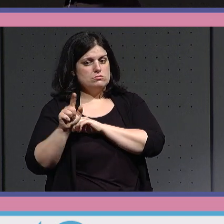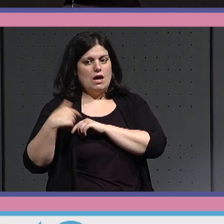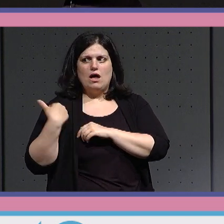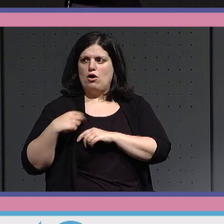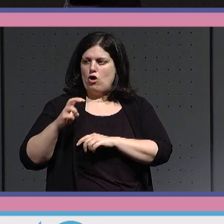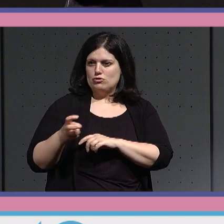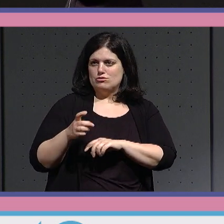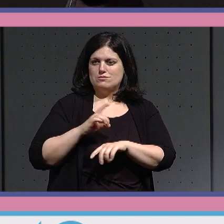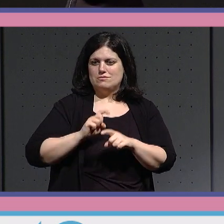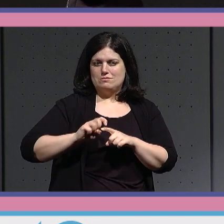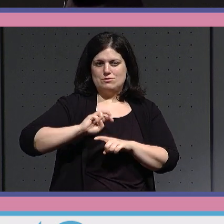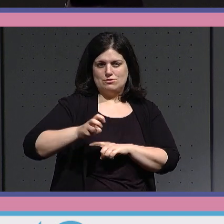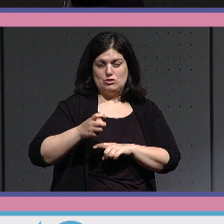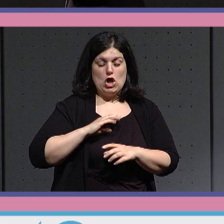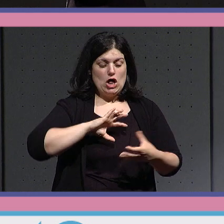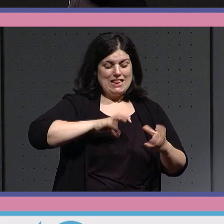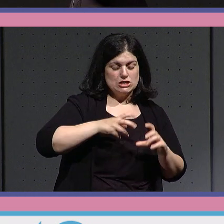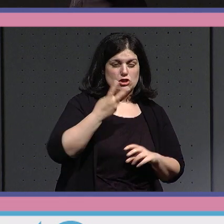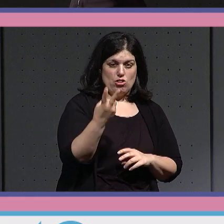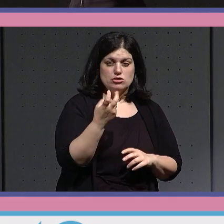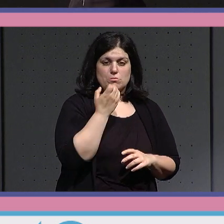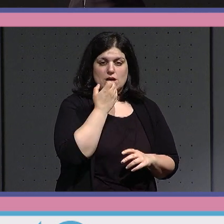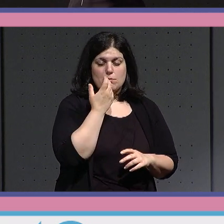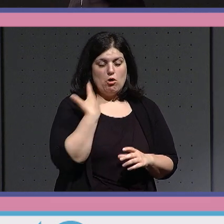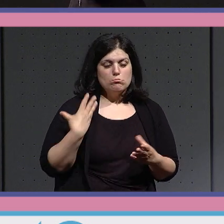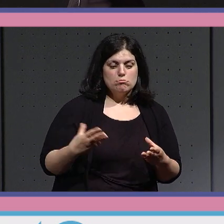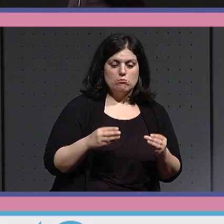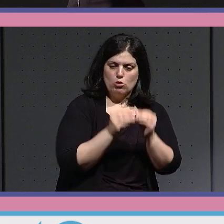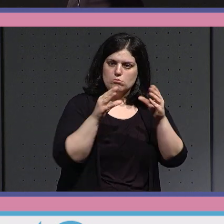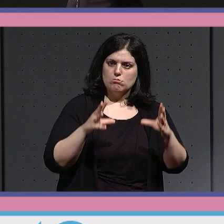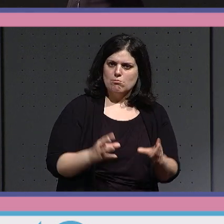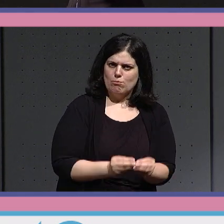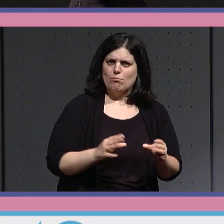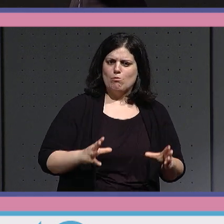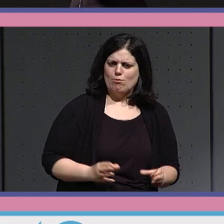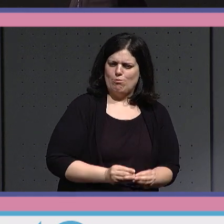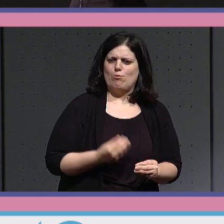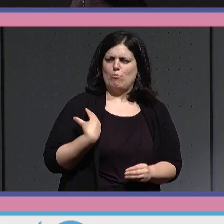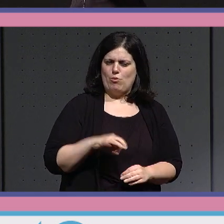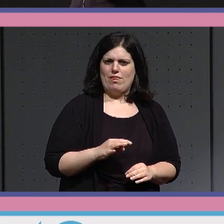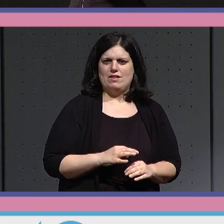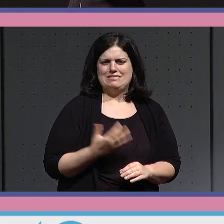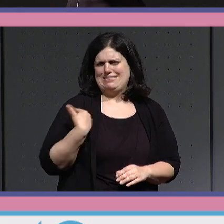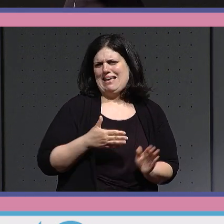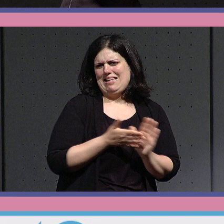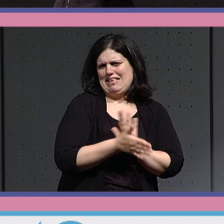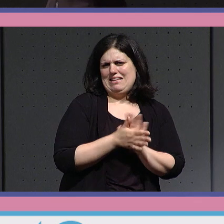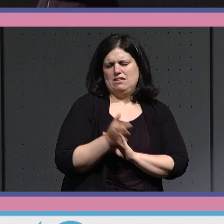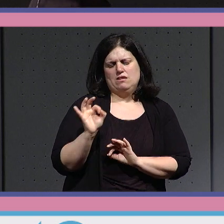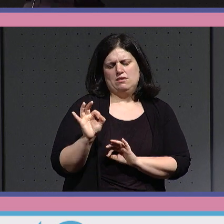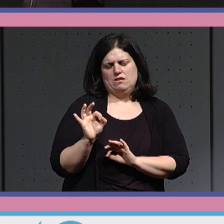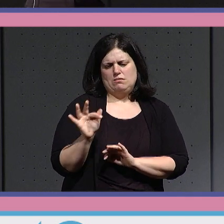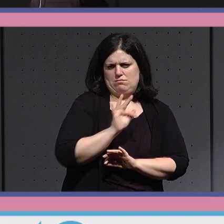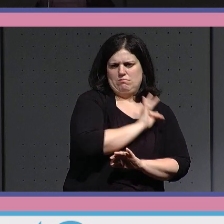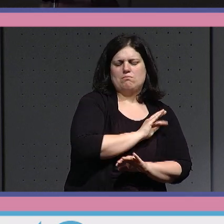antes, pues 2 trastornos del neurodesarrollo es probable que coincidan y que tengan más frecuencia para coincidir, y lo vamos a ver luego con el TDAH. Otras